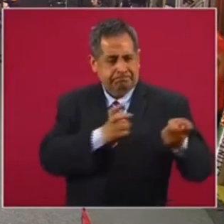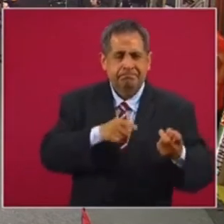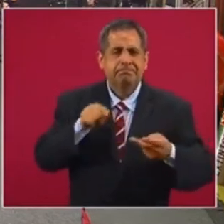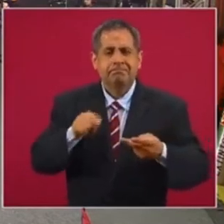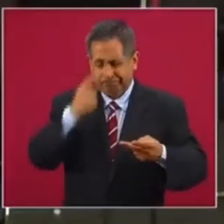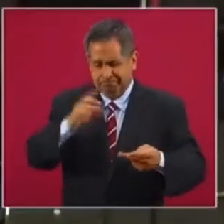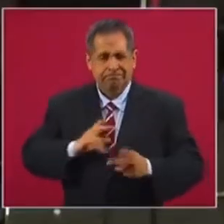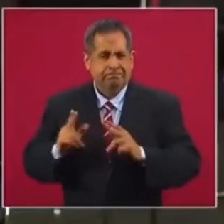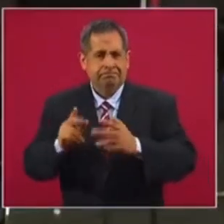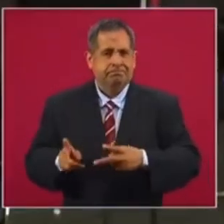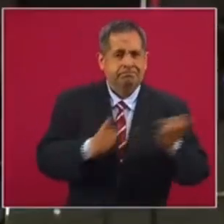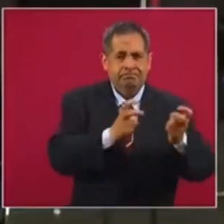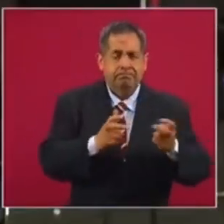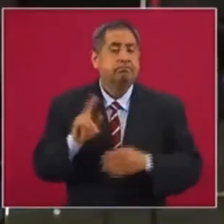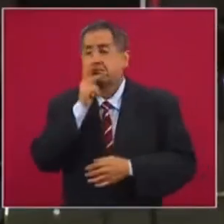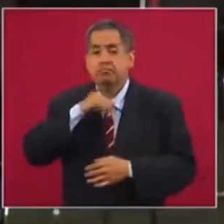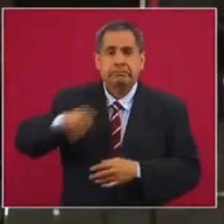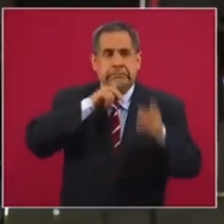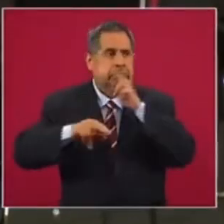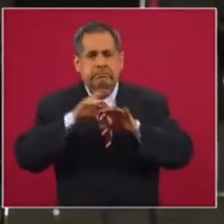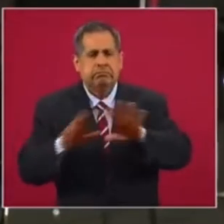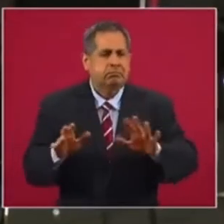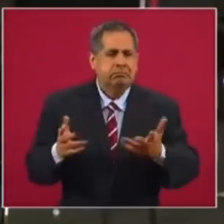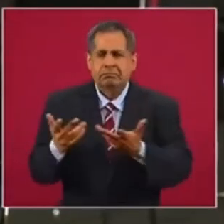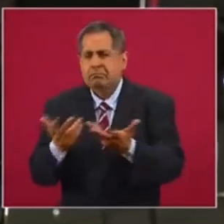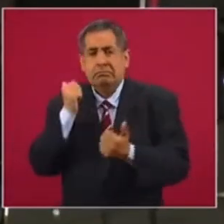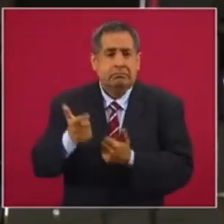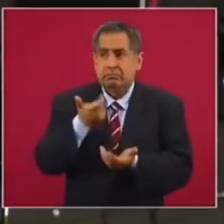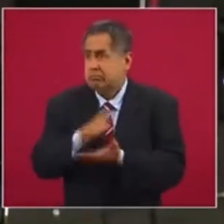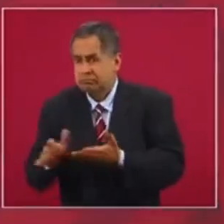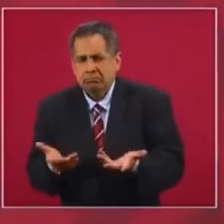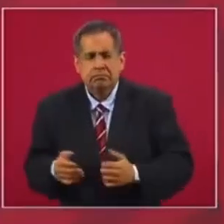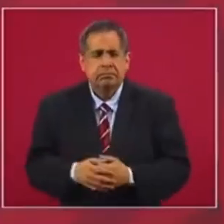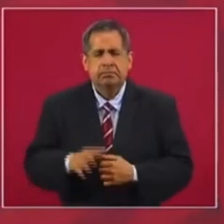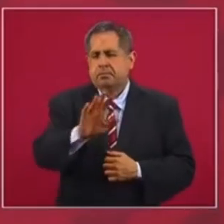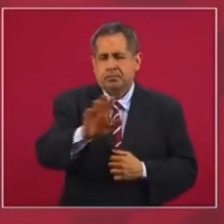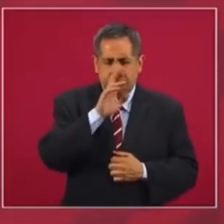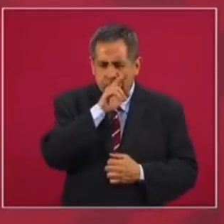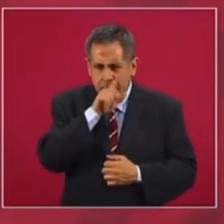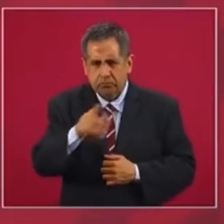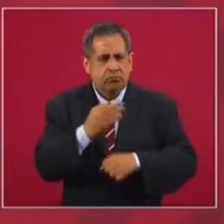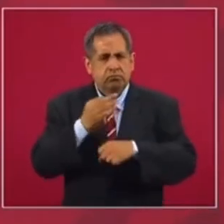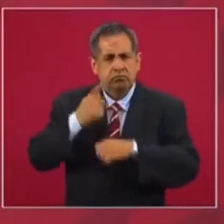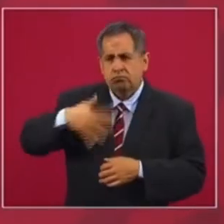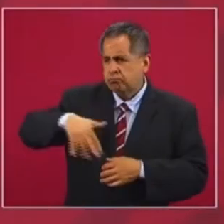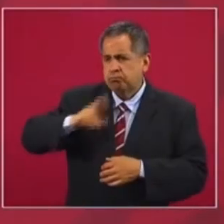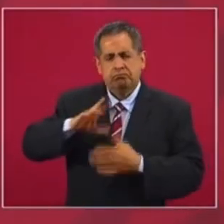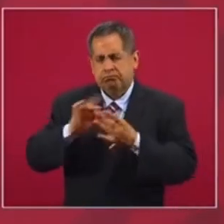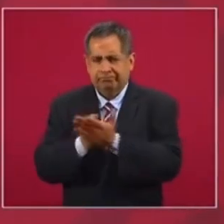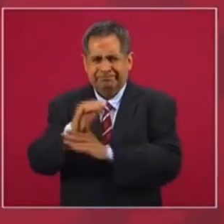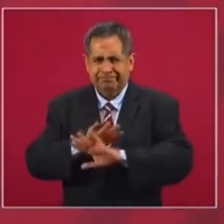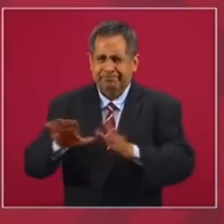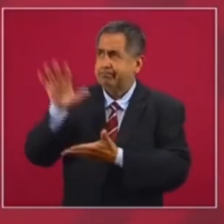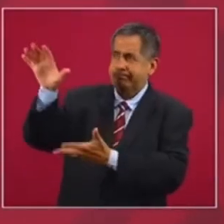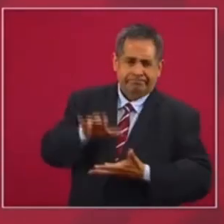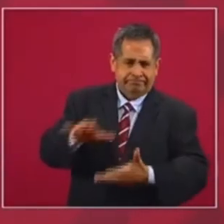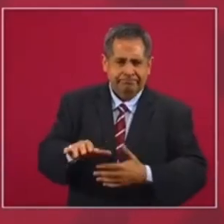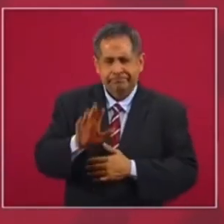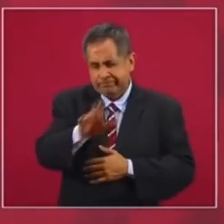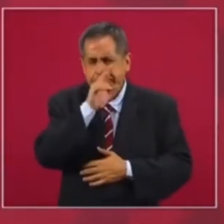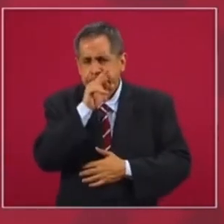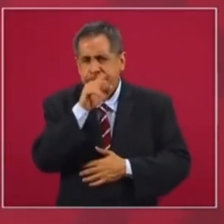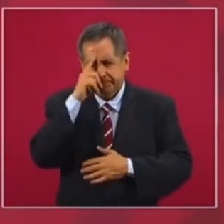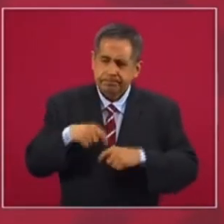hay preocupación de los padres de que pueda esto generar desabasto, dada la dificultad para encontrar. ¿Esto va a ocurrir? No, porque estamos buscando solucionar en definitiva lo del abasto